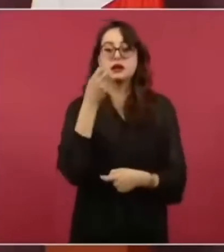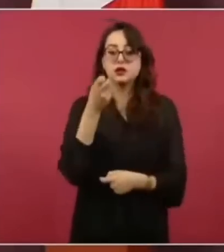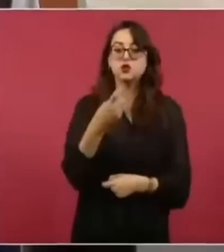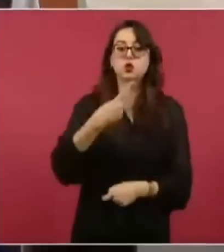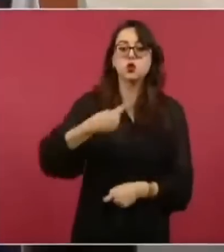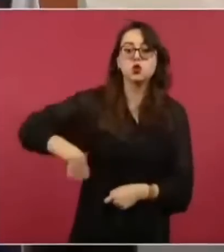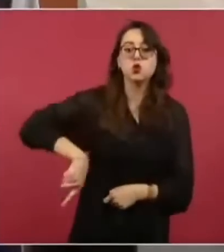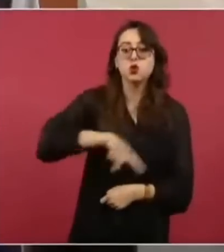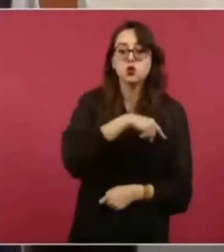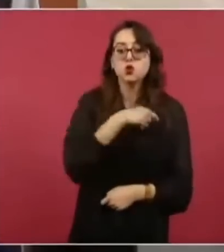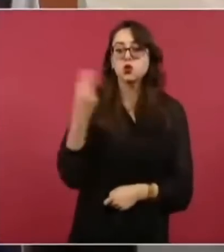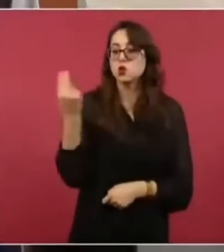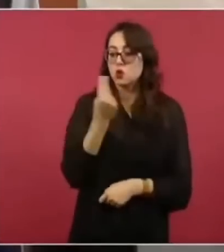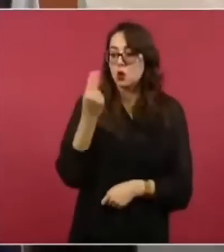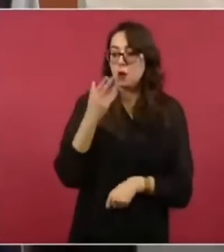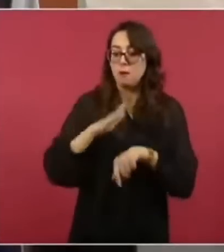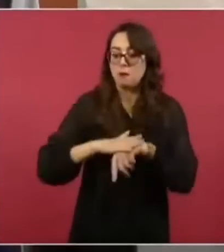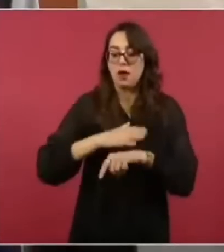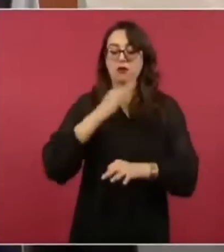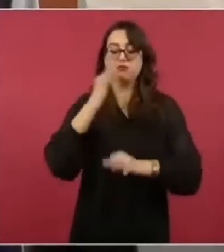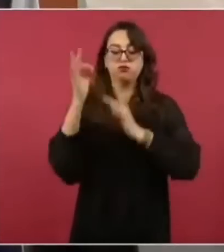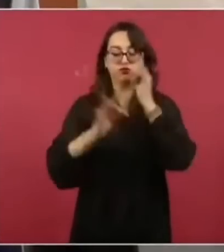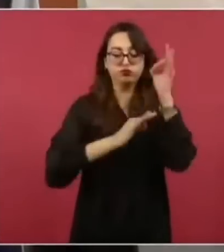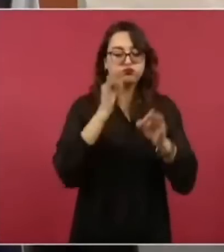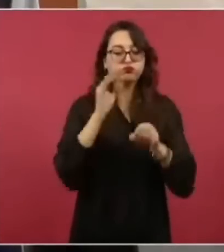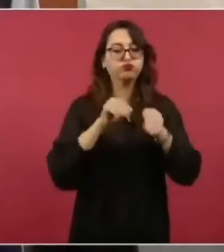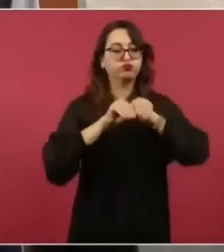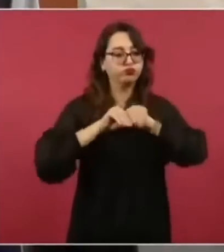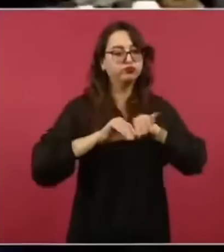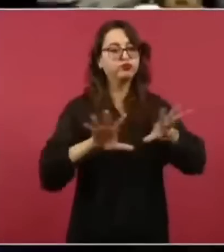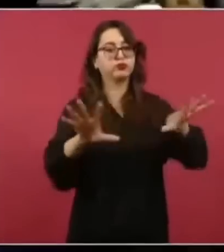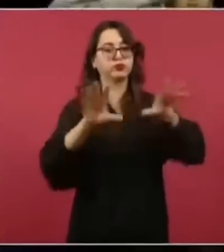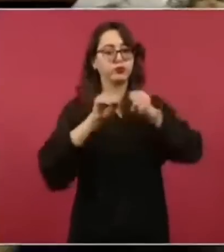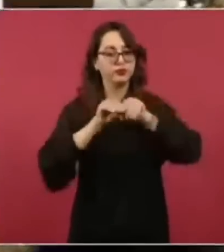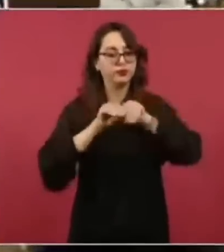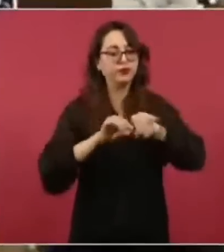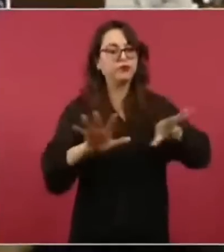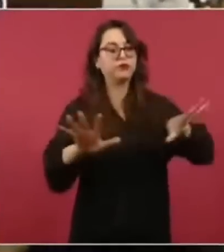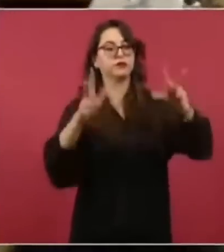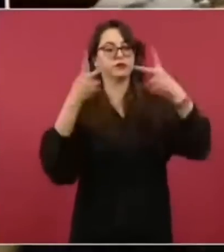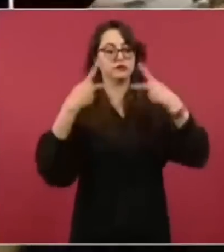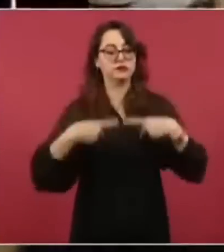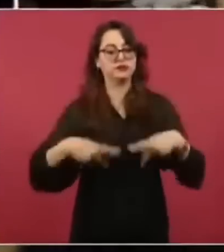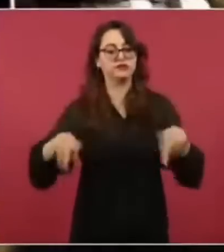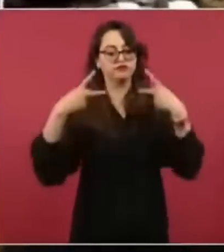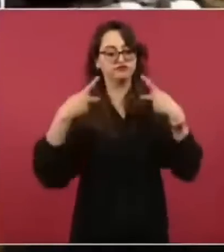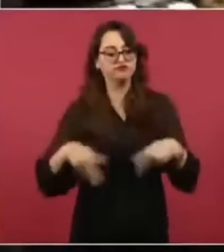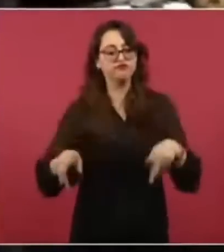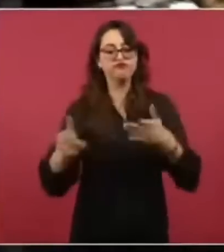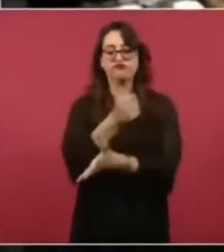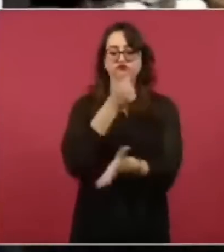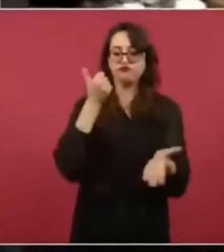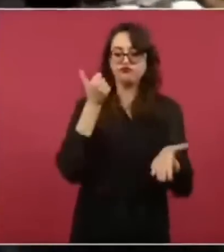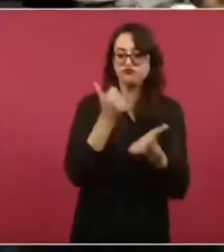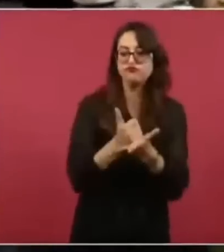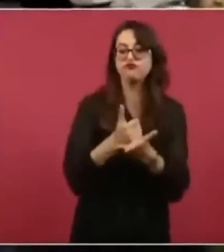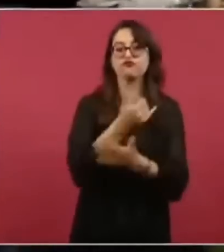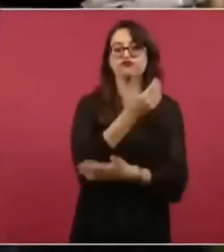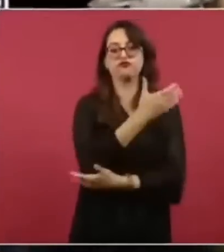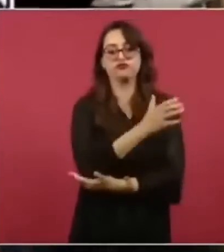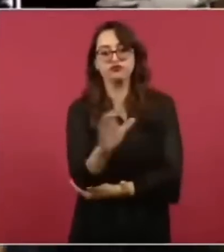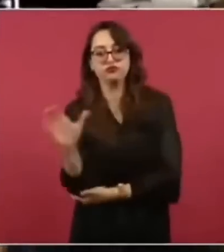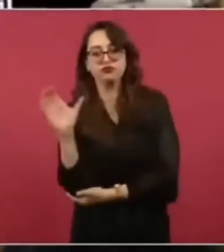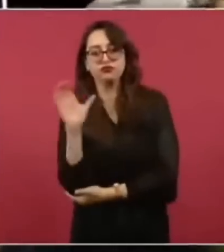tiempo al estadounidense de la provincia, de las pequeñas ciudades,